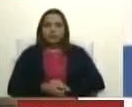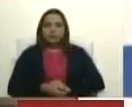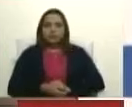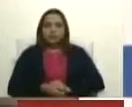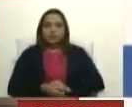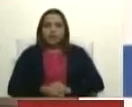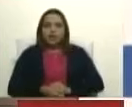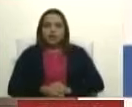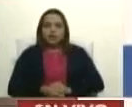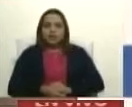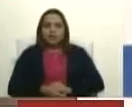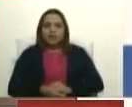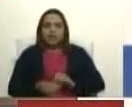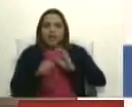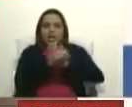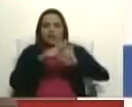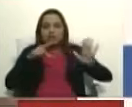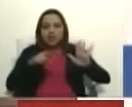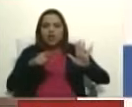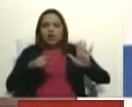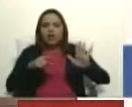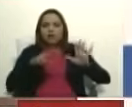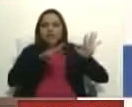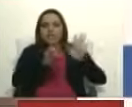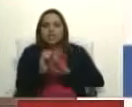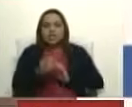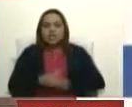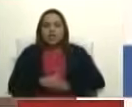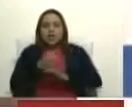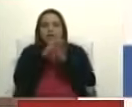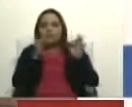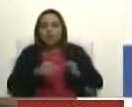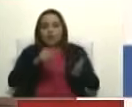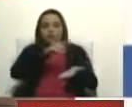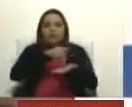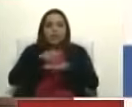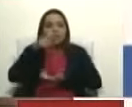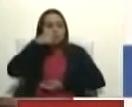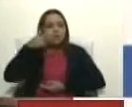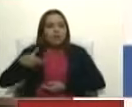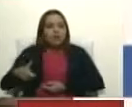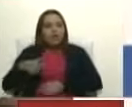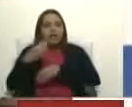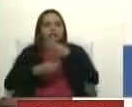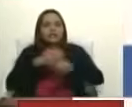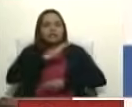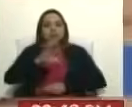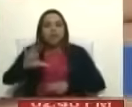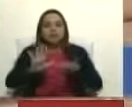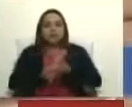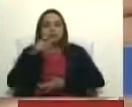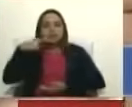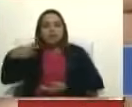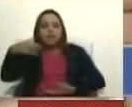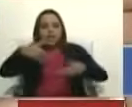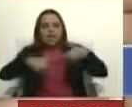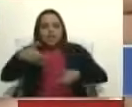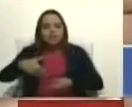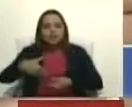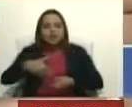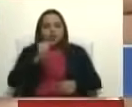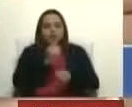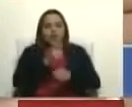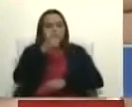70 son medios de participación y protagonismo del pueblo en ejercicio de su soberanía. En lo político, la elección de cargos públicos,